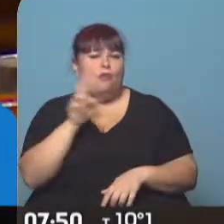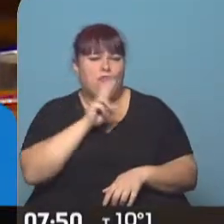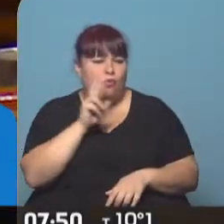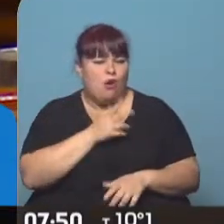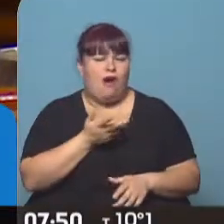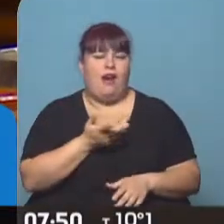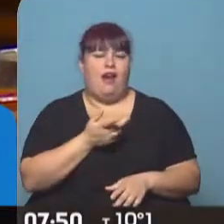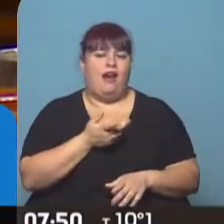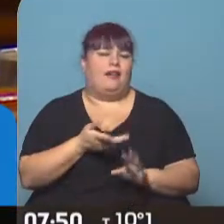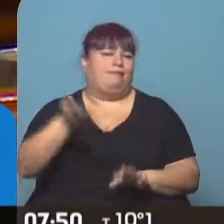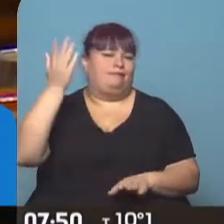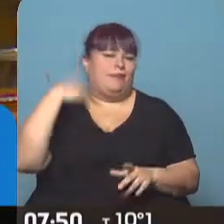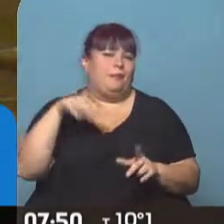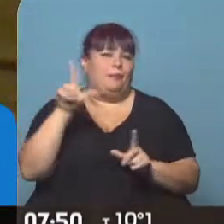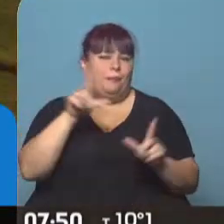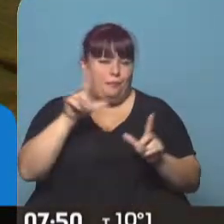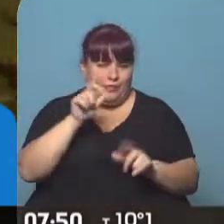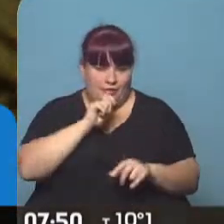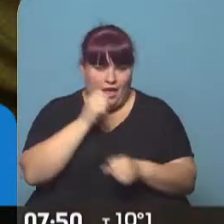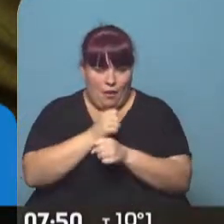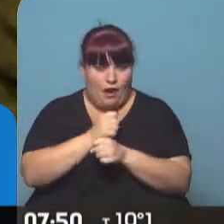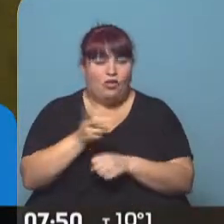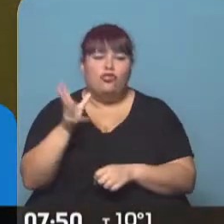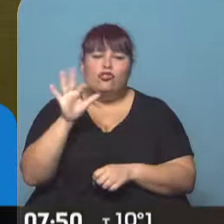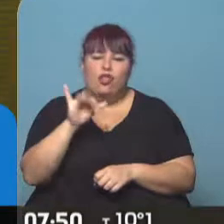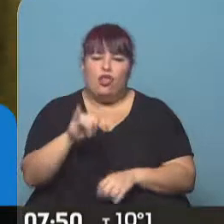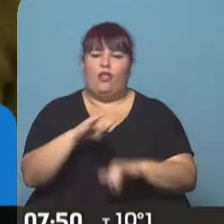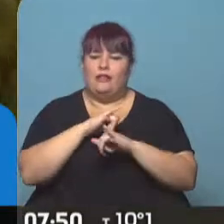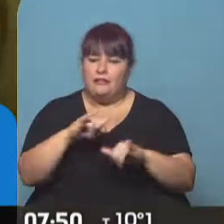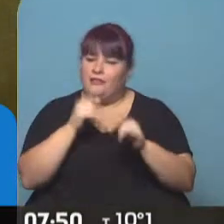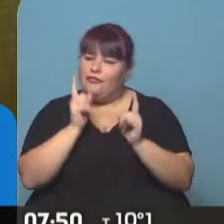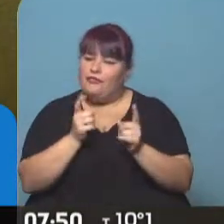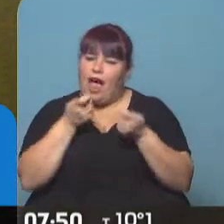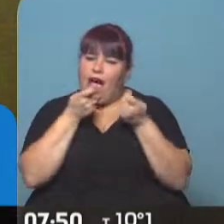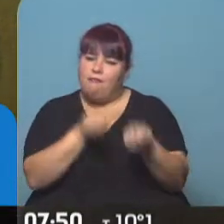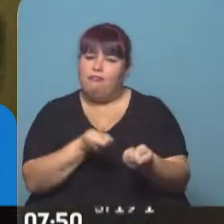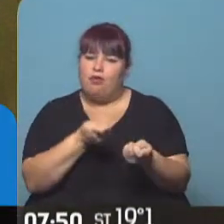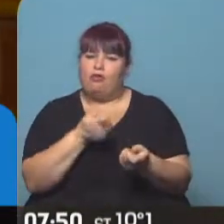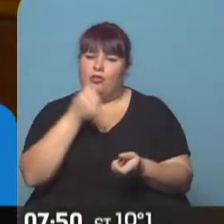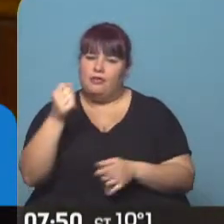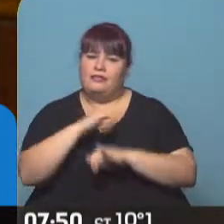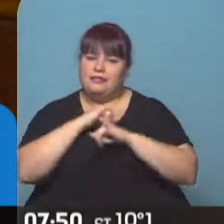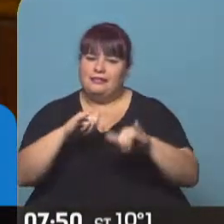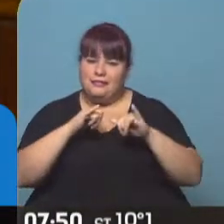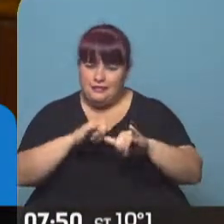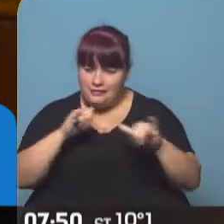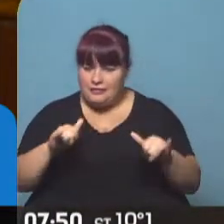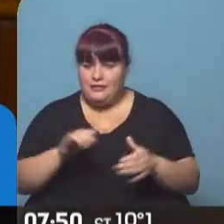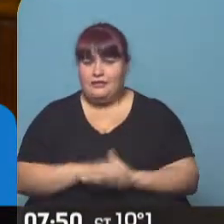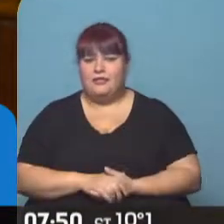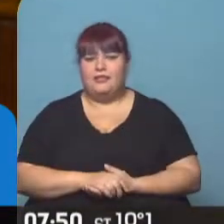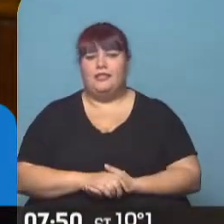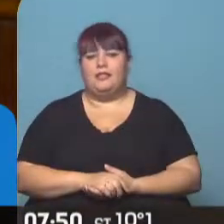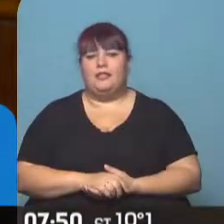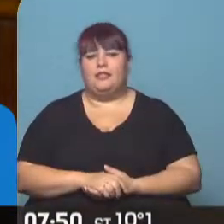mujeres que desde los medios de difusión todos los días sostienen, apoyan, difunden